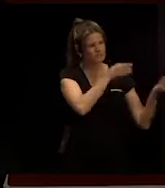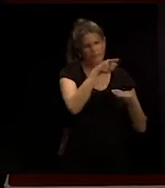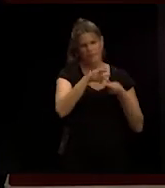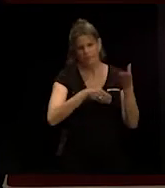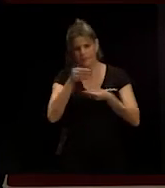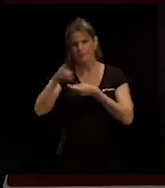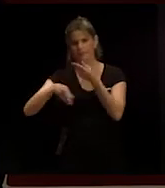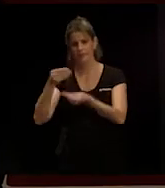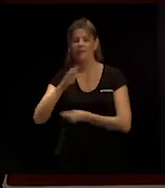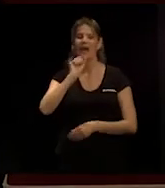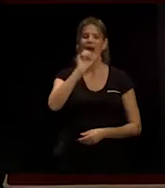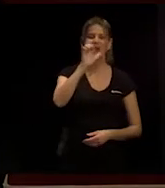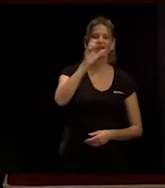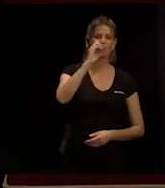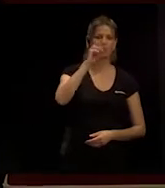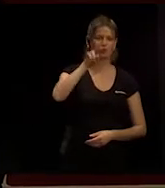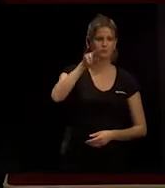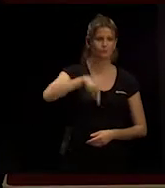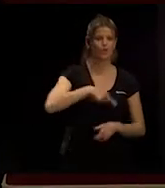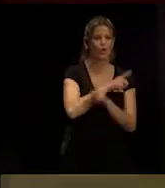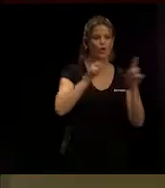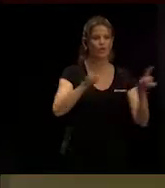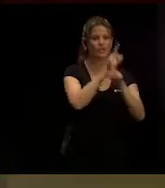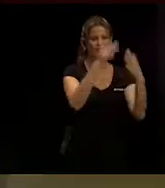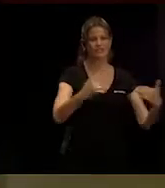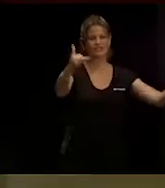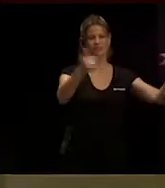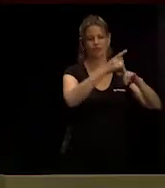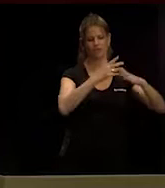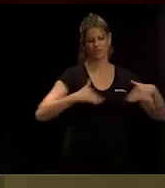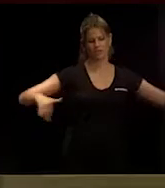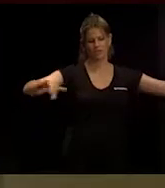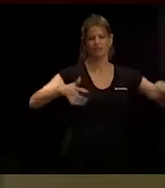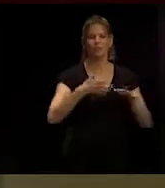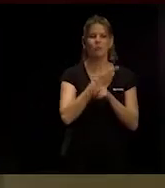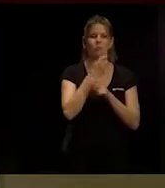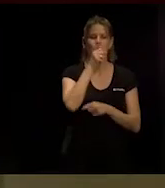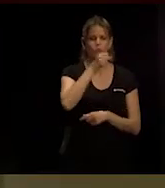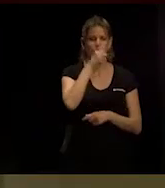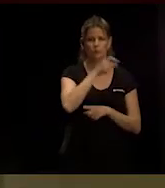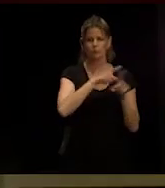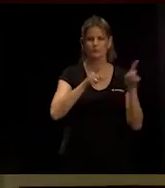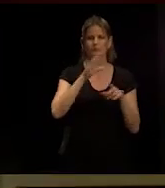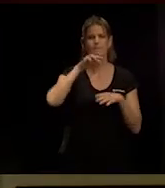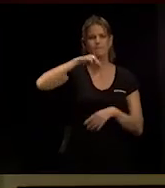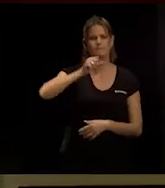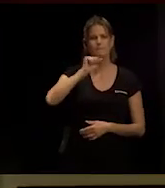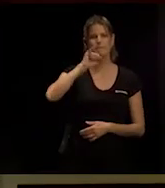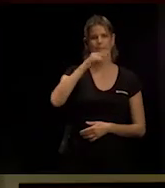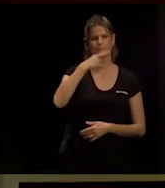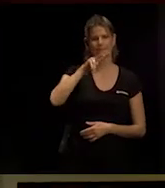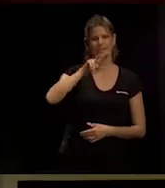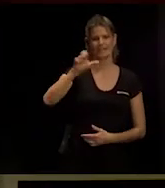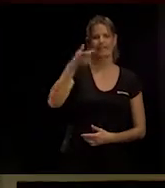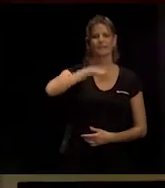a comenzar con AEOS, Asociación Española de Orquestas Sinfónicas, con el proyecto Mosaicos de Sonido, y tenemos para eso a Miguel Cañada y a